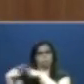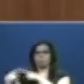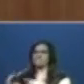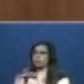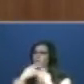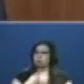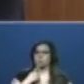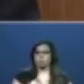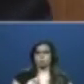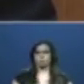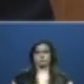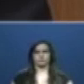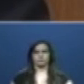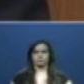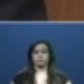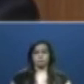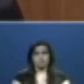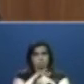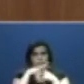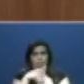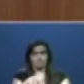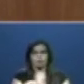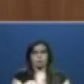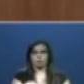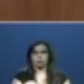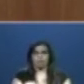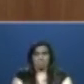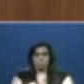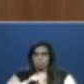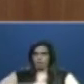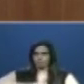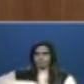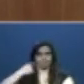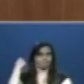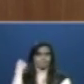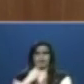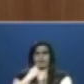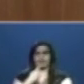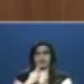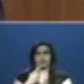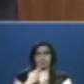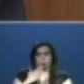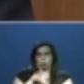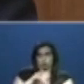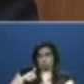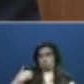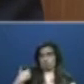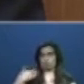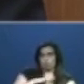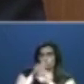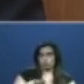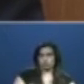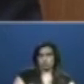muy difíciles circunstancias que nos obligaron a Elevar en el curso que Ahora termina las